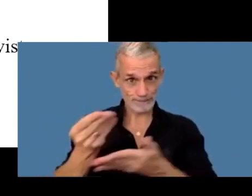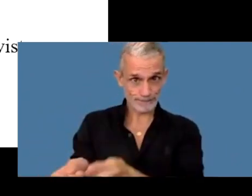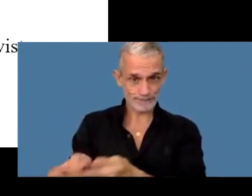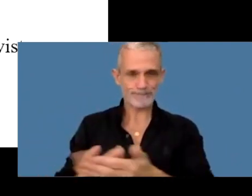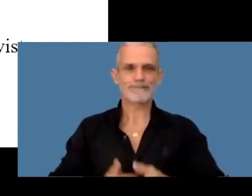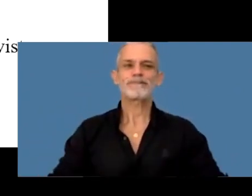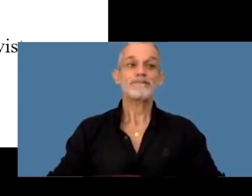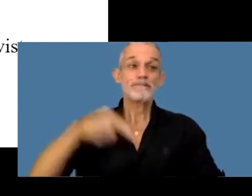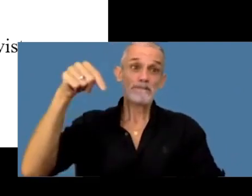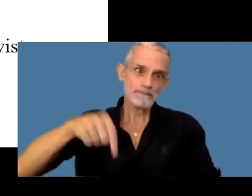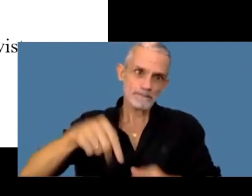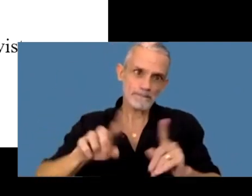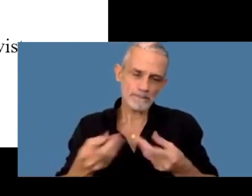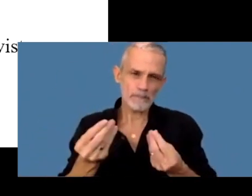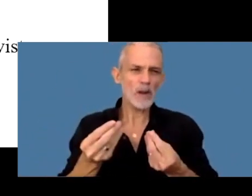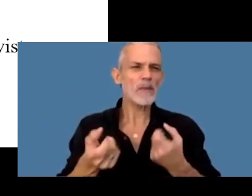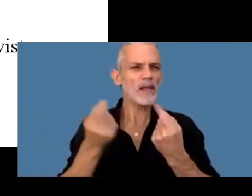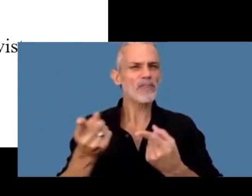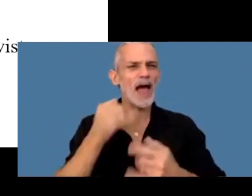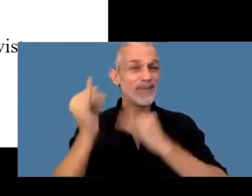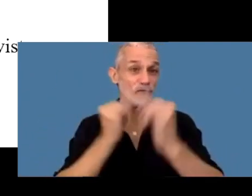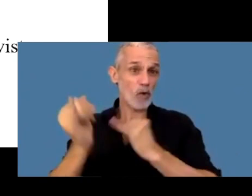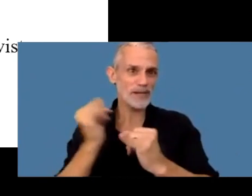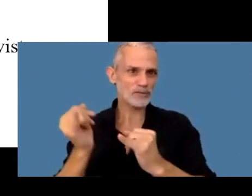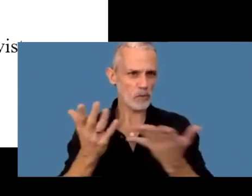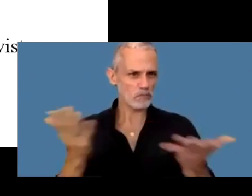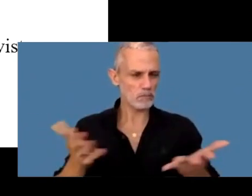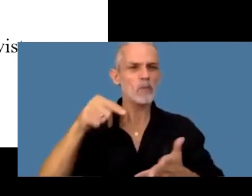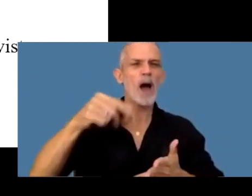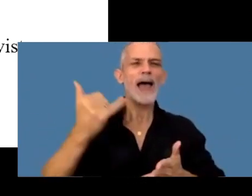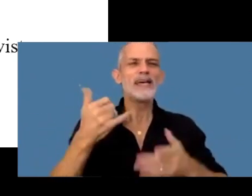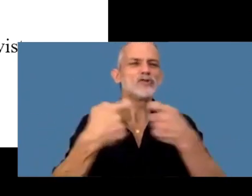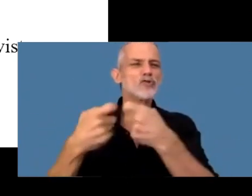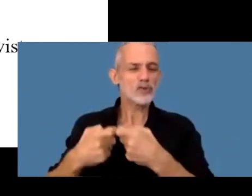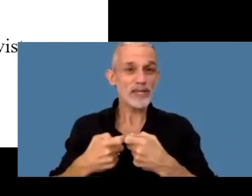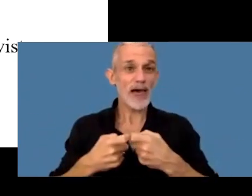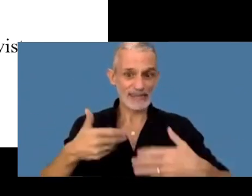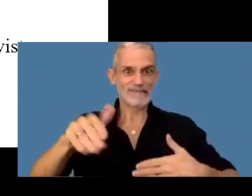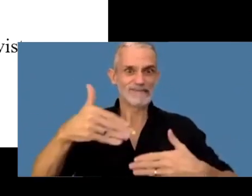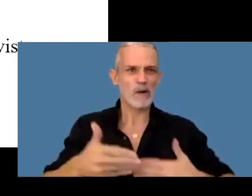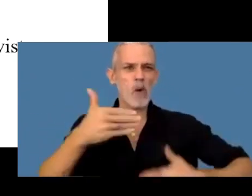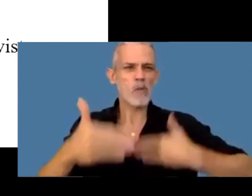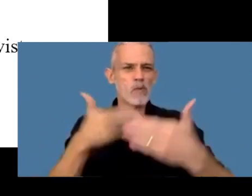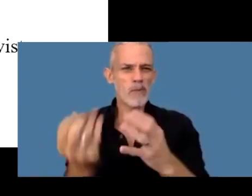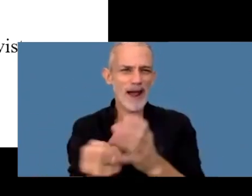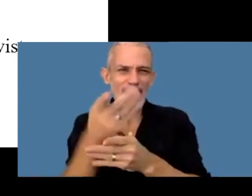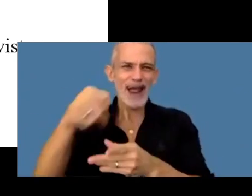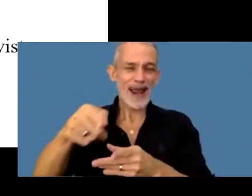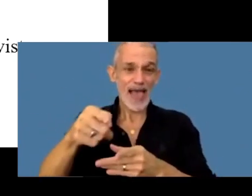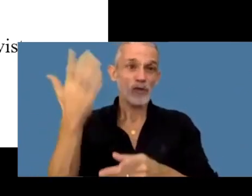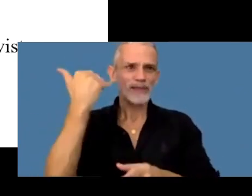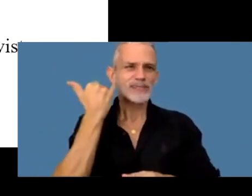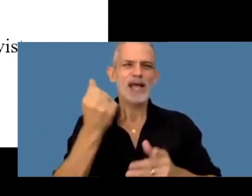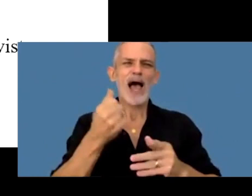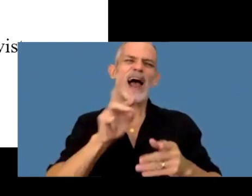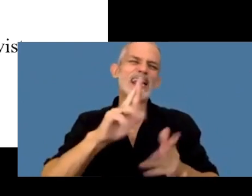Aquí les dejo el dato. Además, cuando se trate de sociedades de información, algo que ya disponía, creo que la Resolución